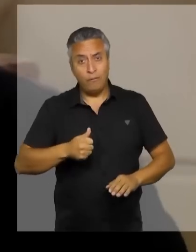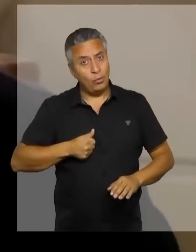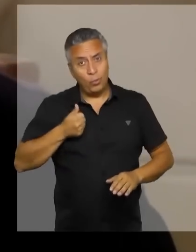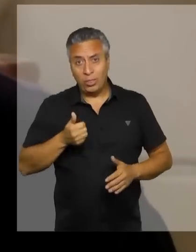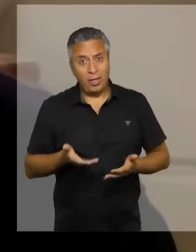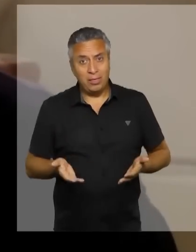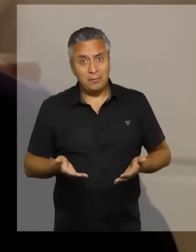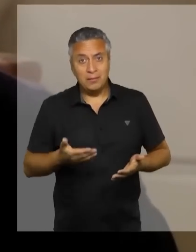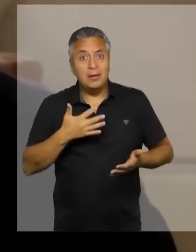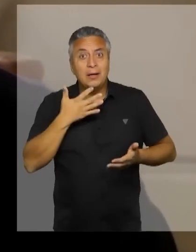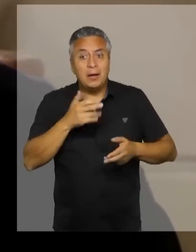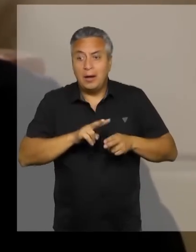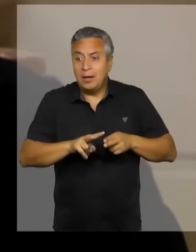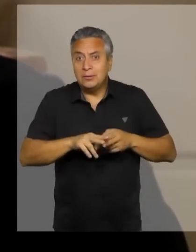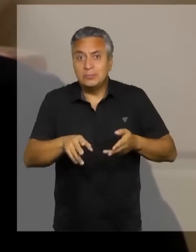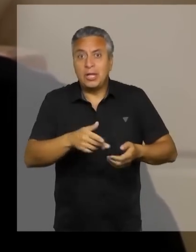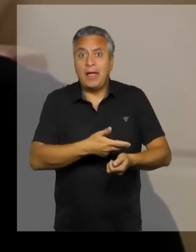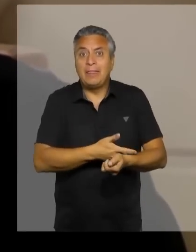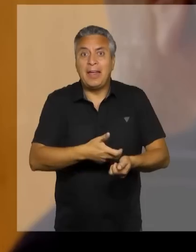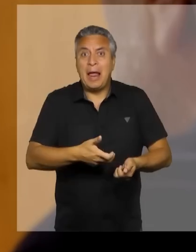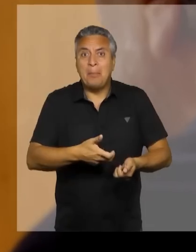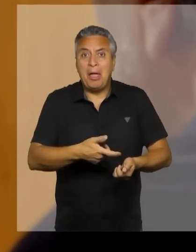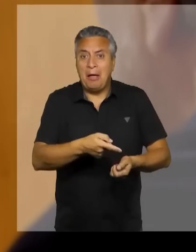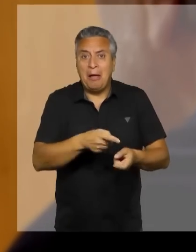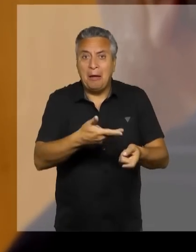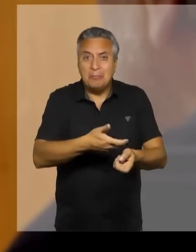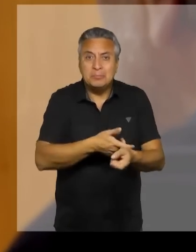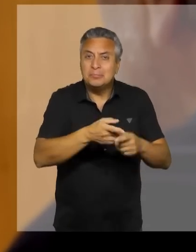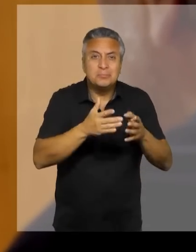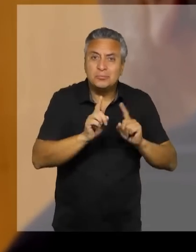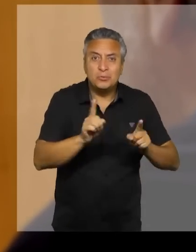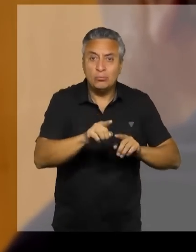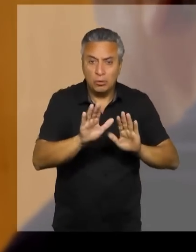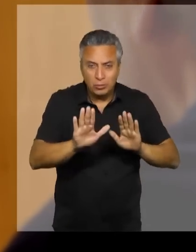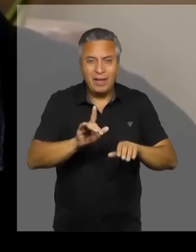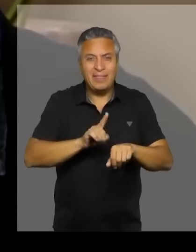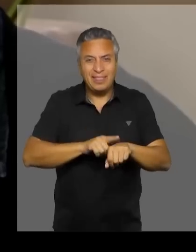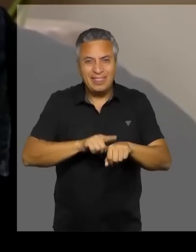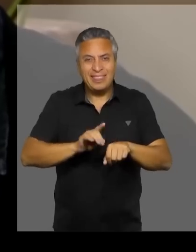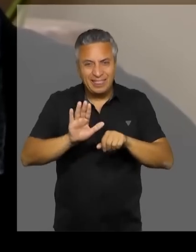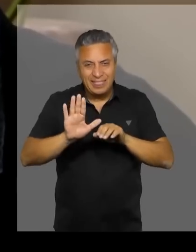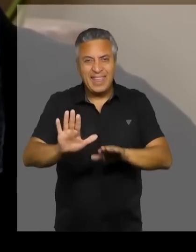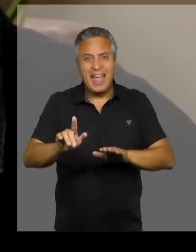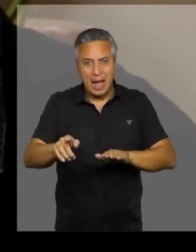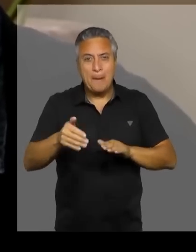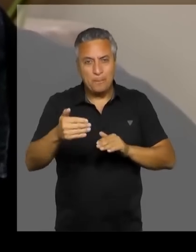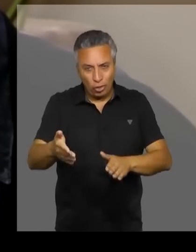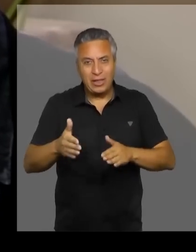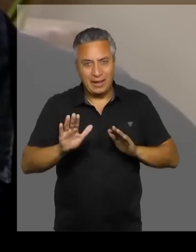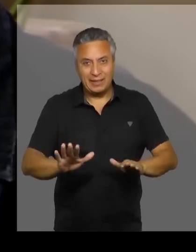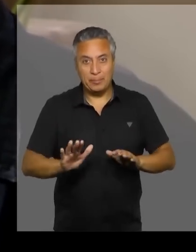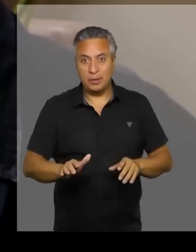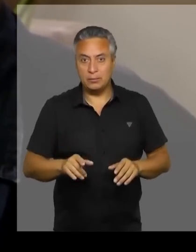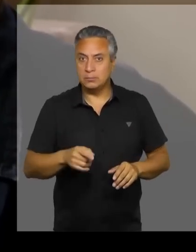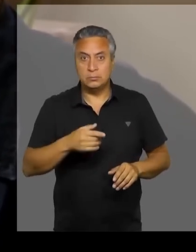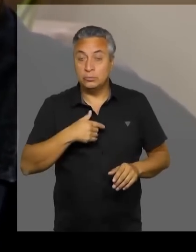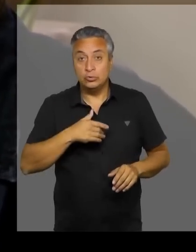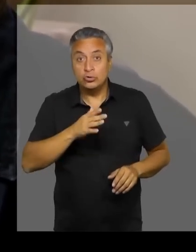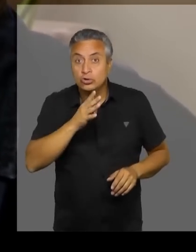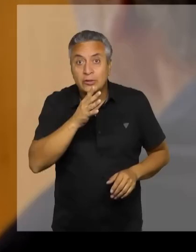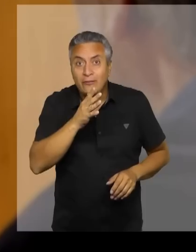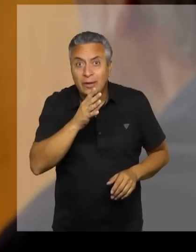¿Quién puede hacer una terapia si no está convencido? Dele tiempo. ¿Tiempo? No sabemos si tenemos